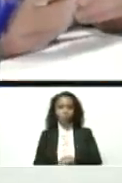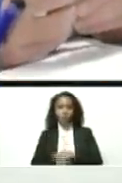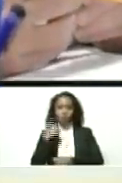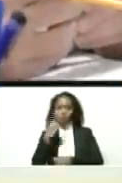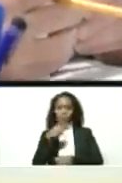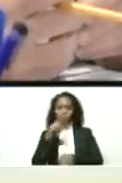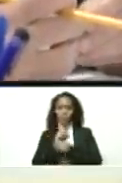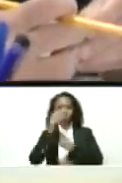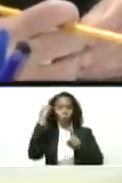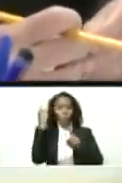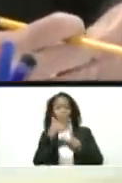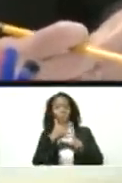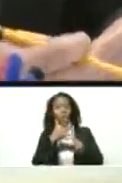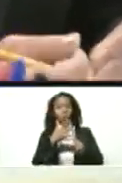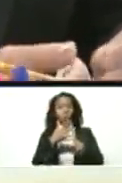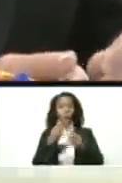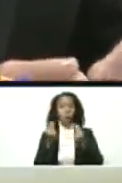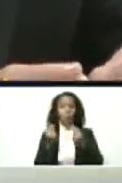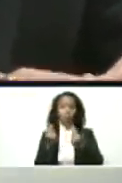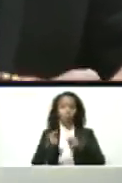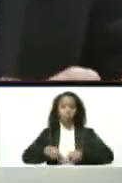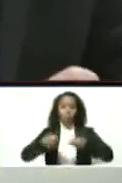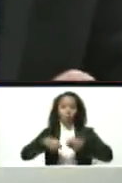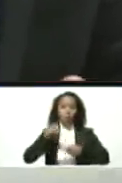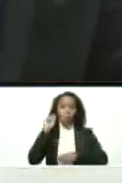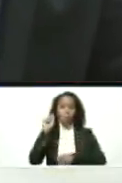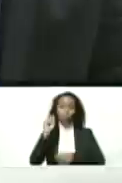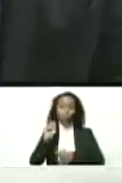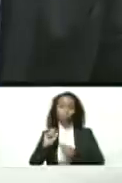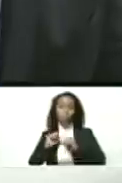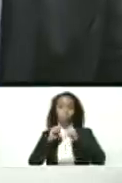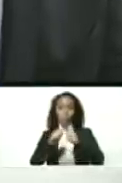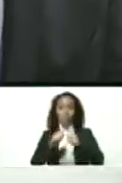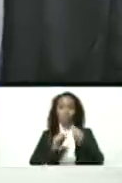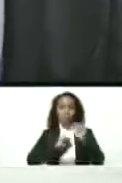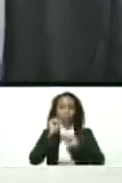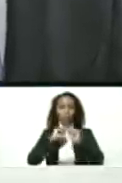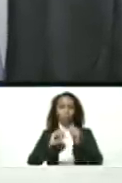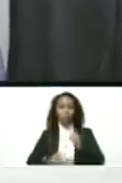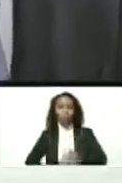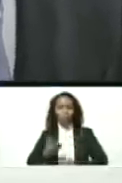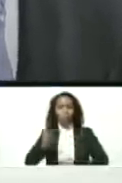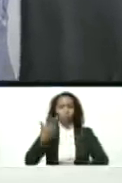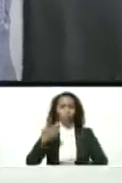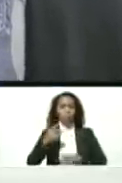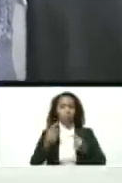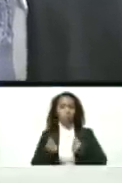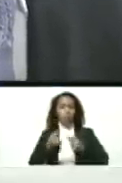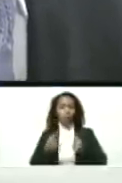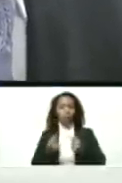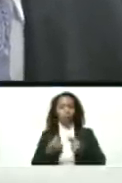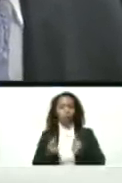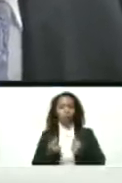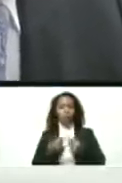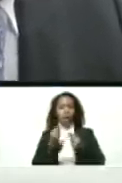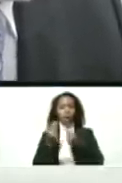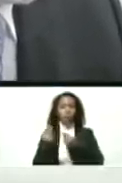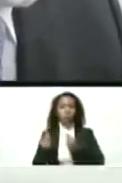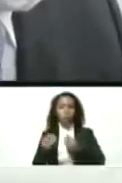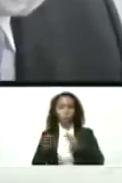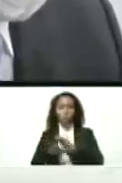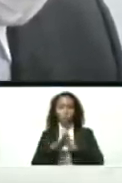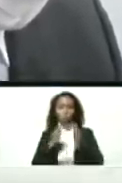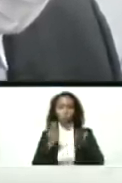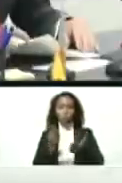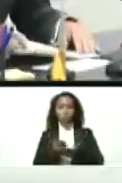los precios del mercado, sino el punto de partida, el motor fundamental para la reactivación de la economía mundial